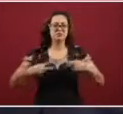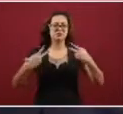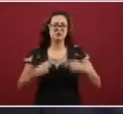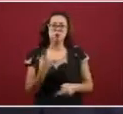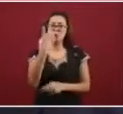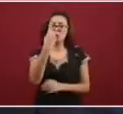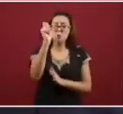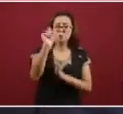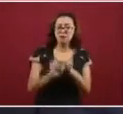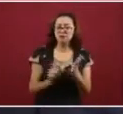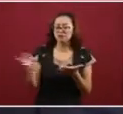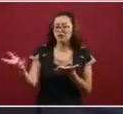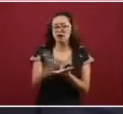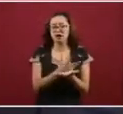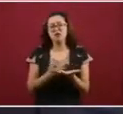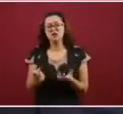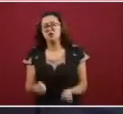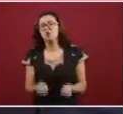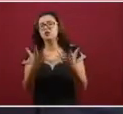5,000 pesos al mes,